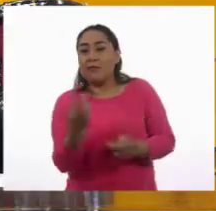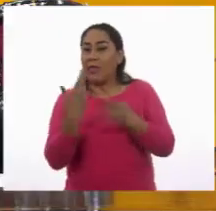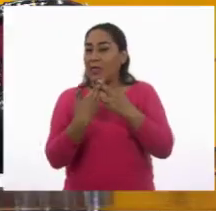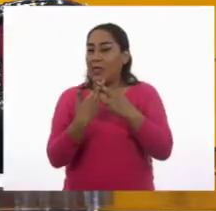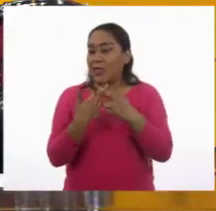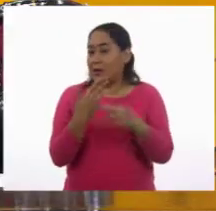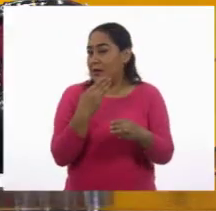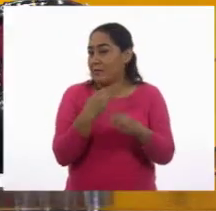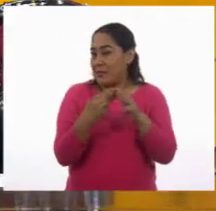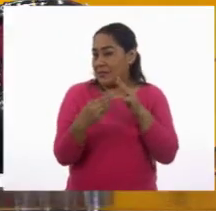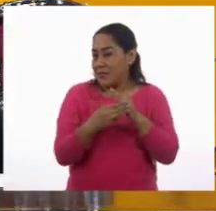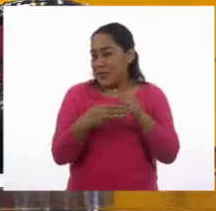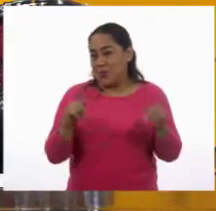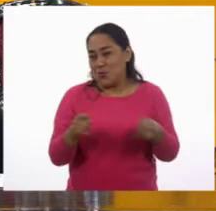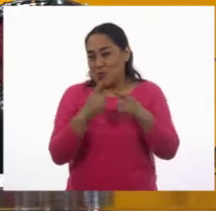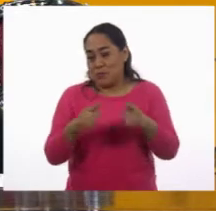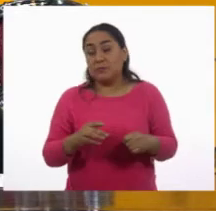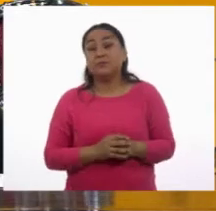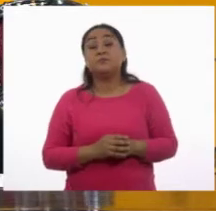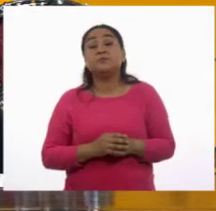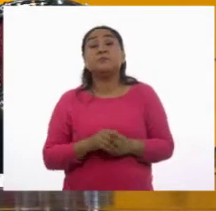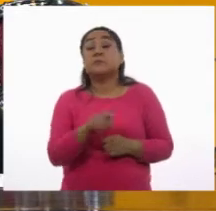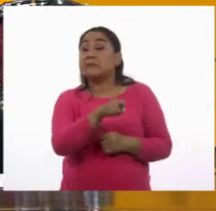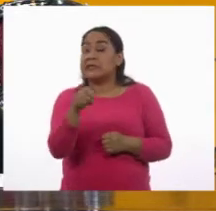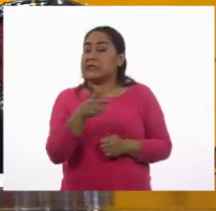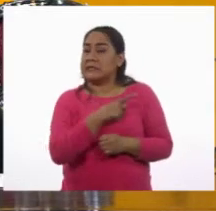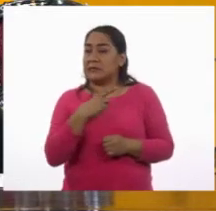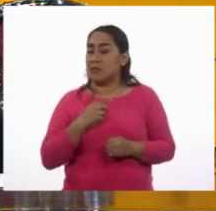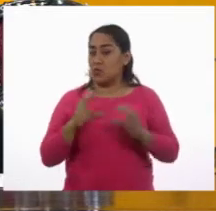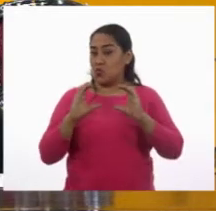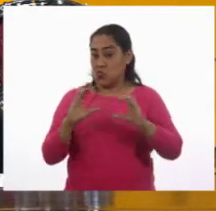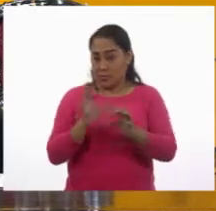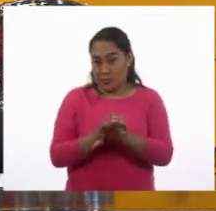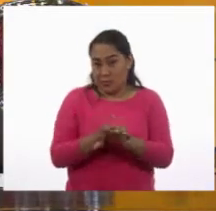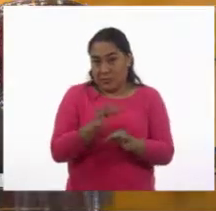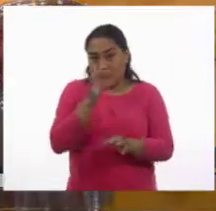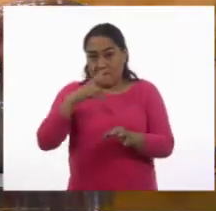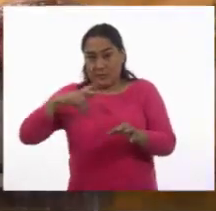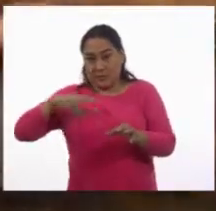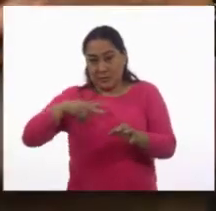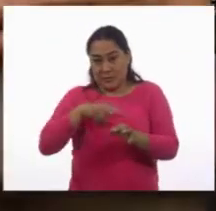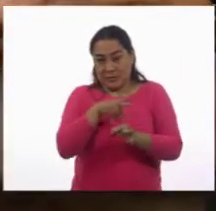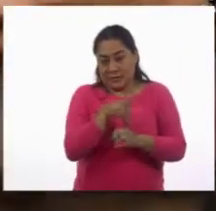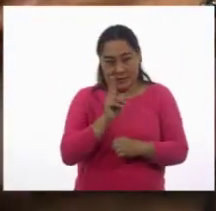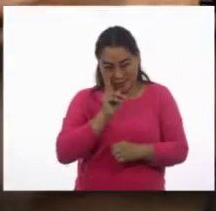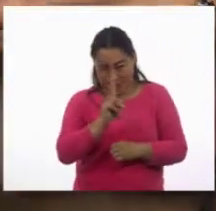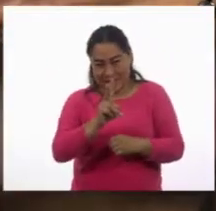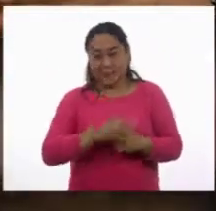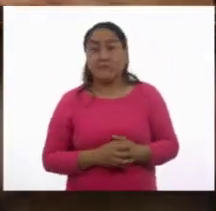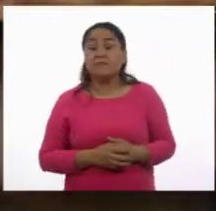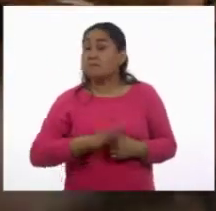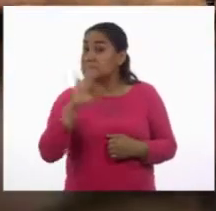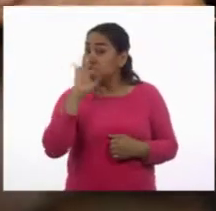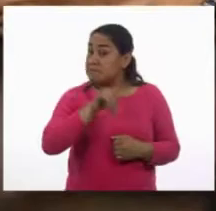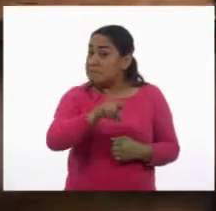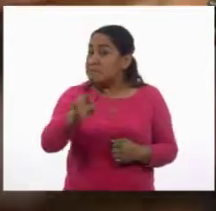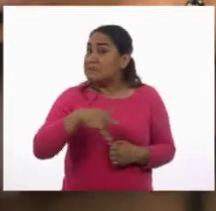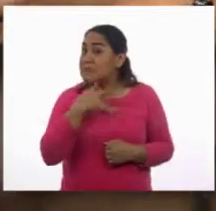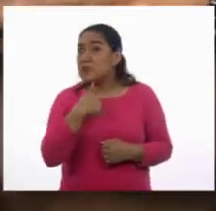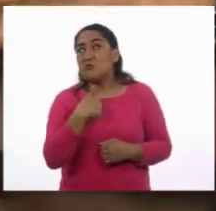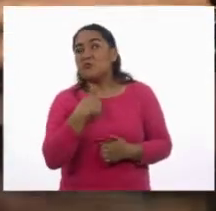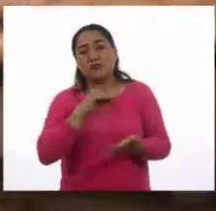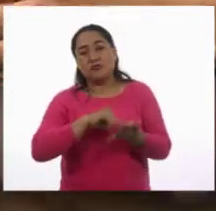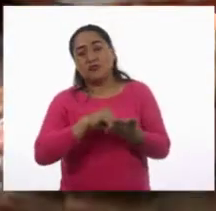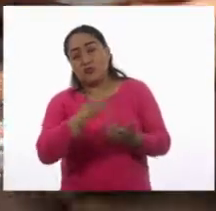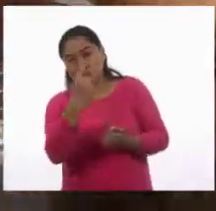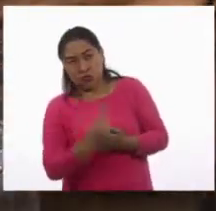Nidia? Vamos a cortar con mucho cuidado la botella de agua del siguiente modo. Si son muy pequeños, pidan ayuda a